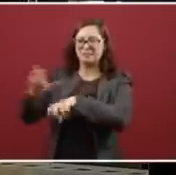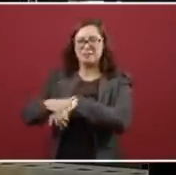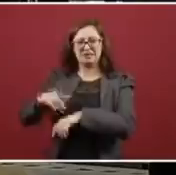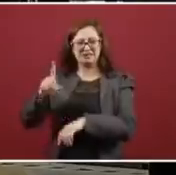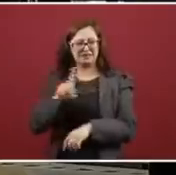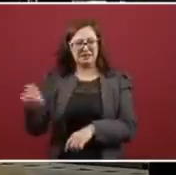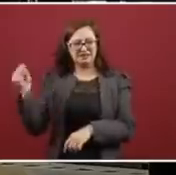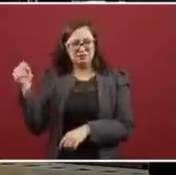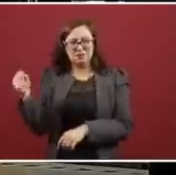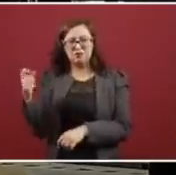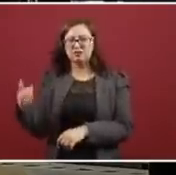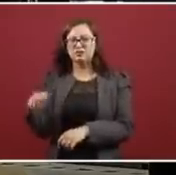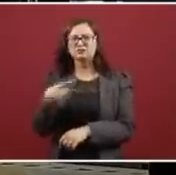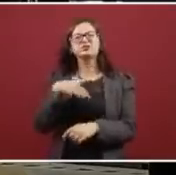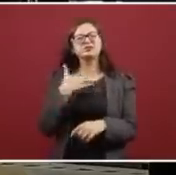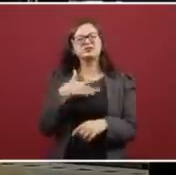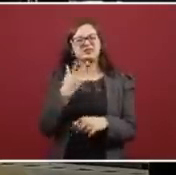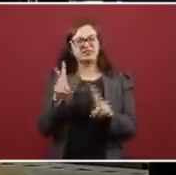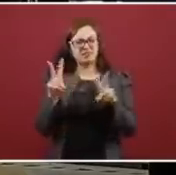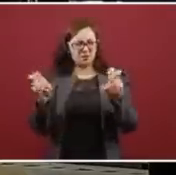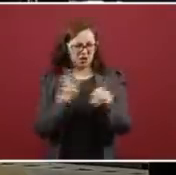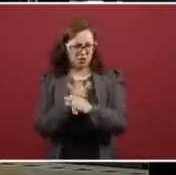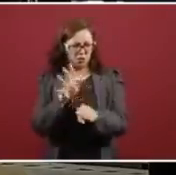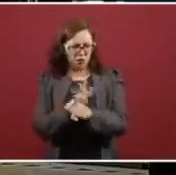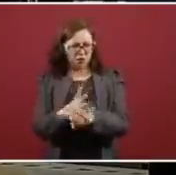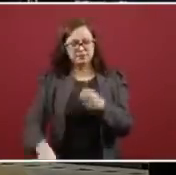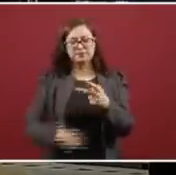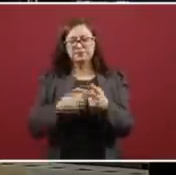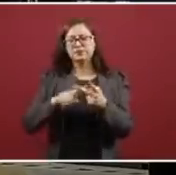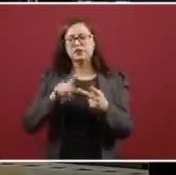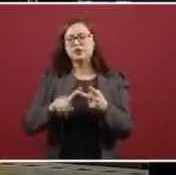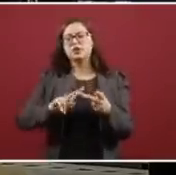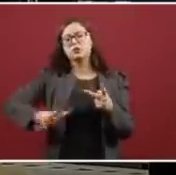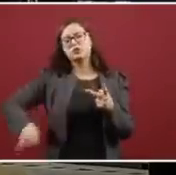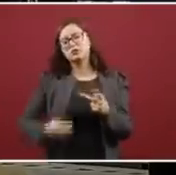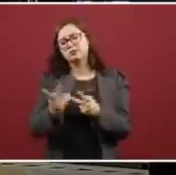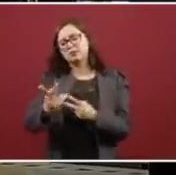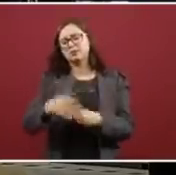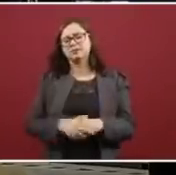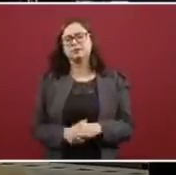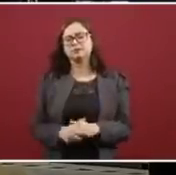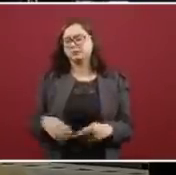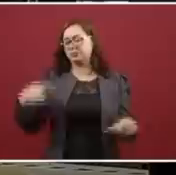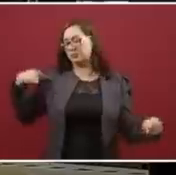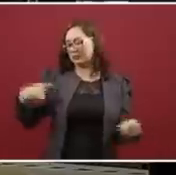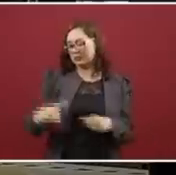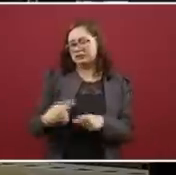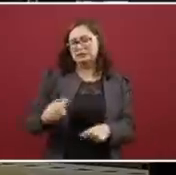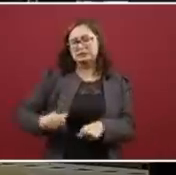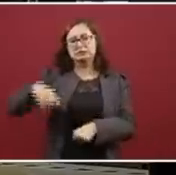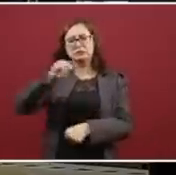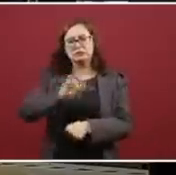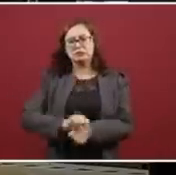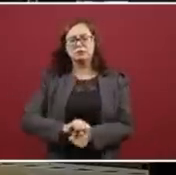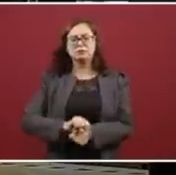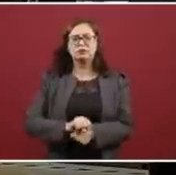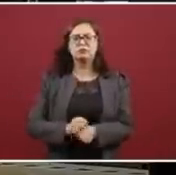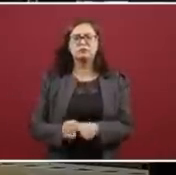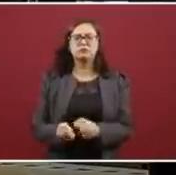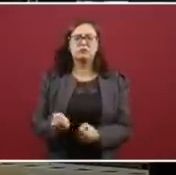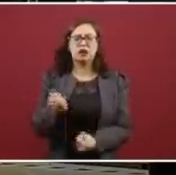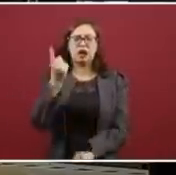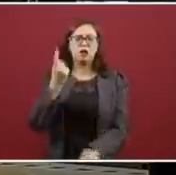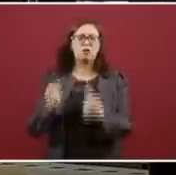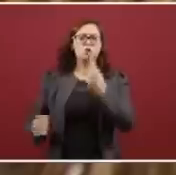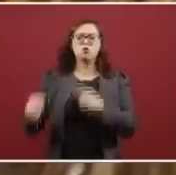qué opinión tiene al respecto y la segunda pregunta en las últimas semanas se registraron el homicidio de algunos